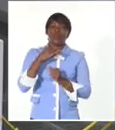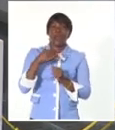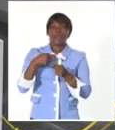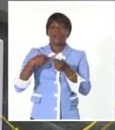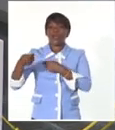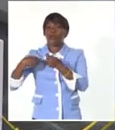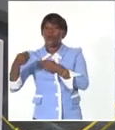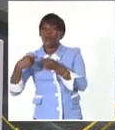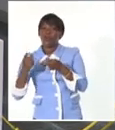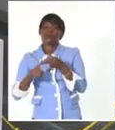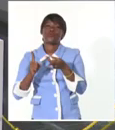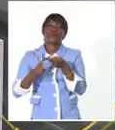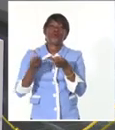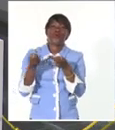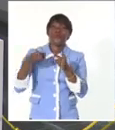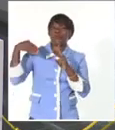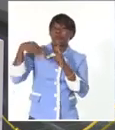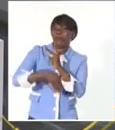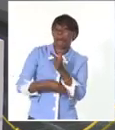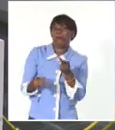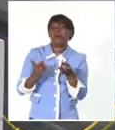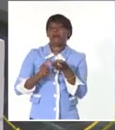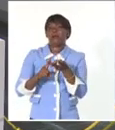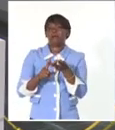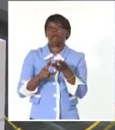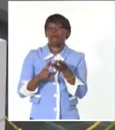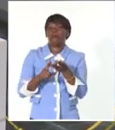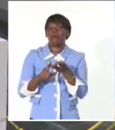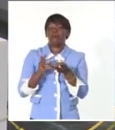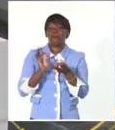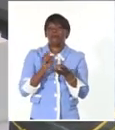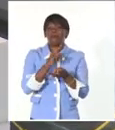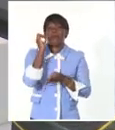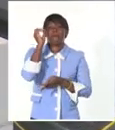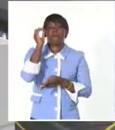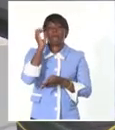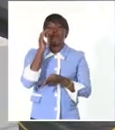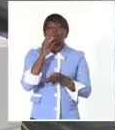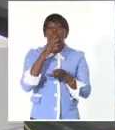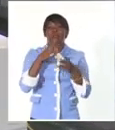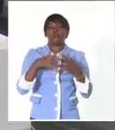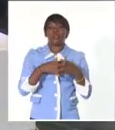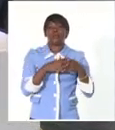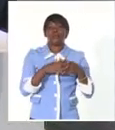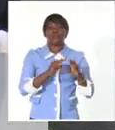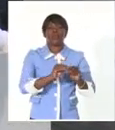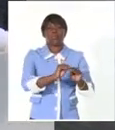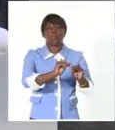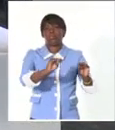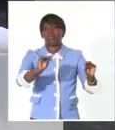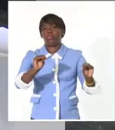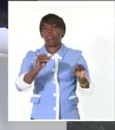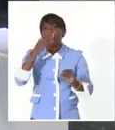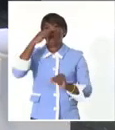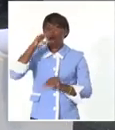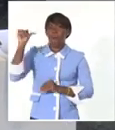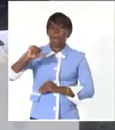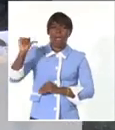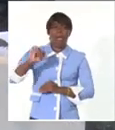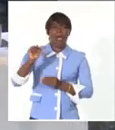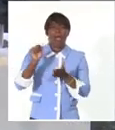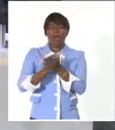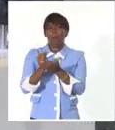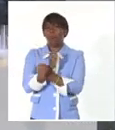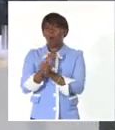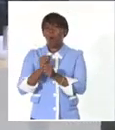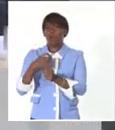Cuba, porque invertir en Cuba es comerciar con el enemigo, es comerciar con un país calificado supuestamente como patrocinador del terrorismo o